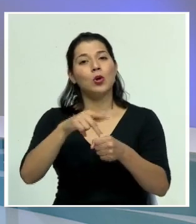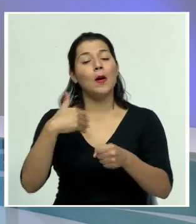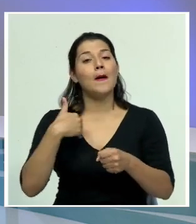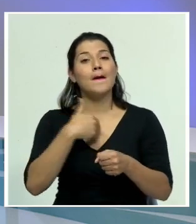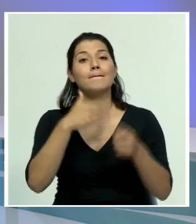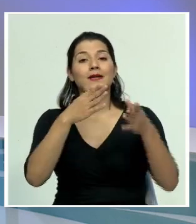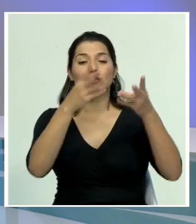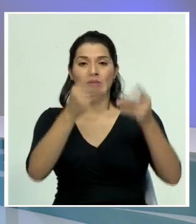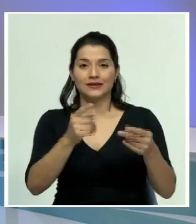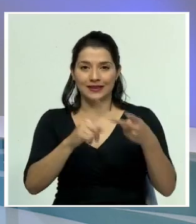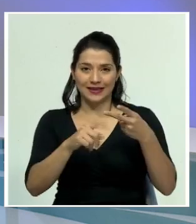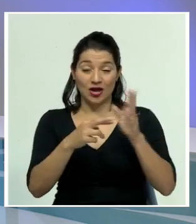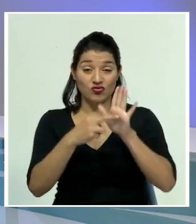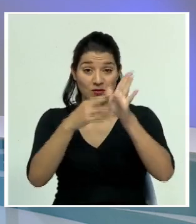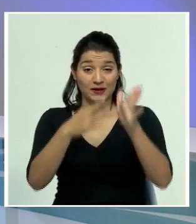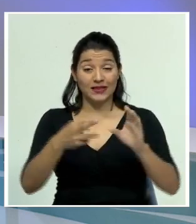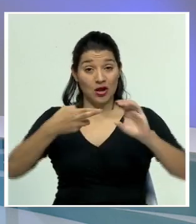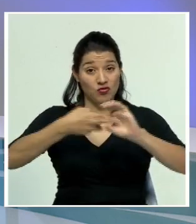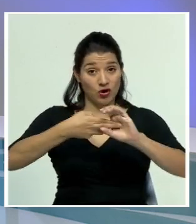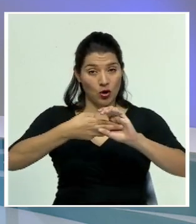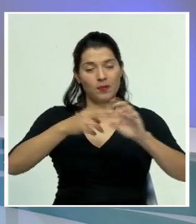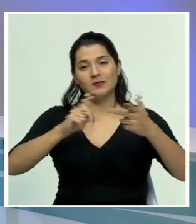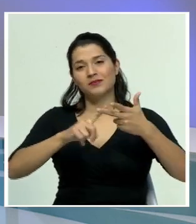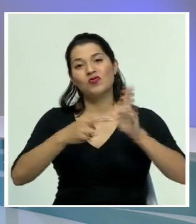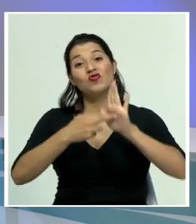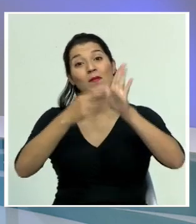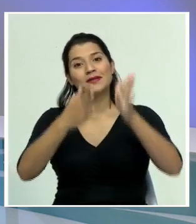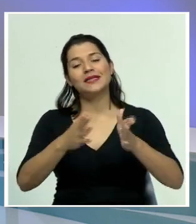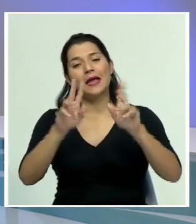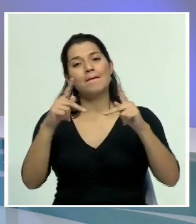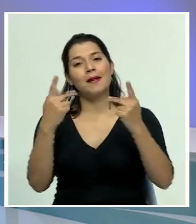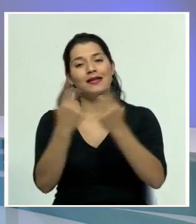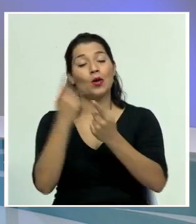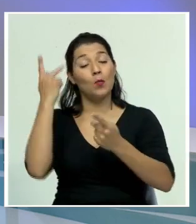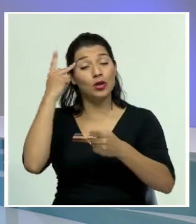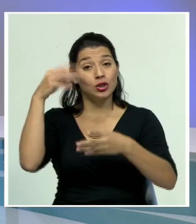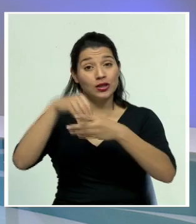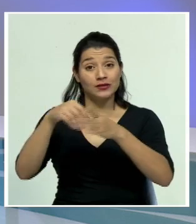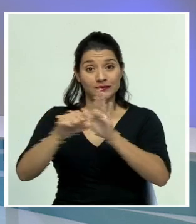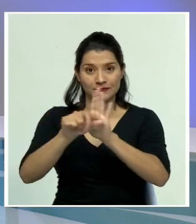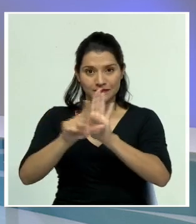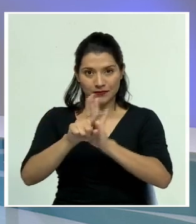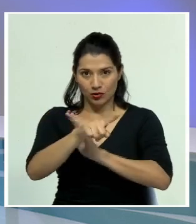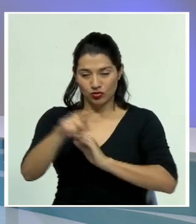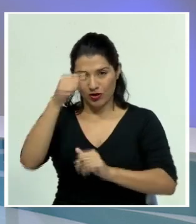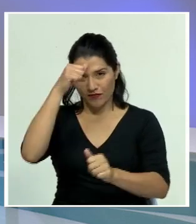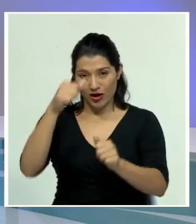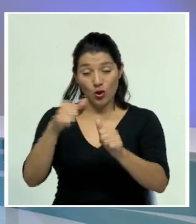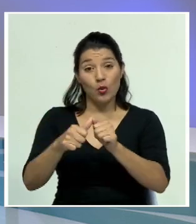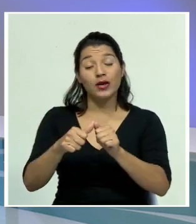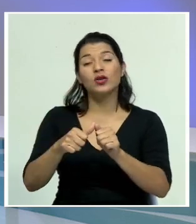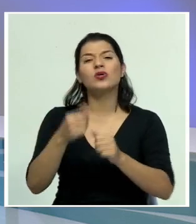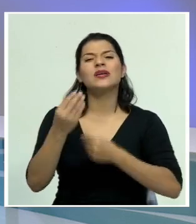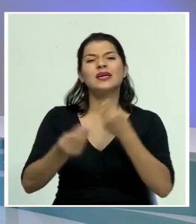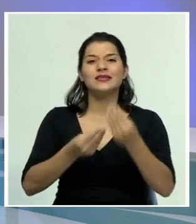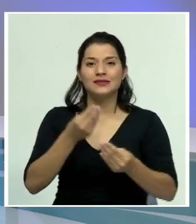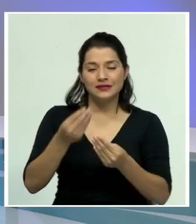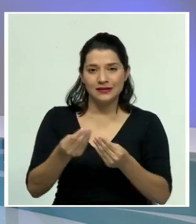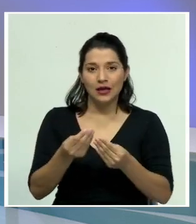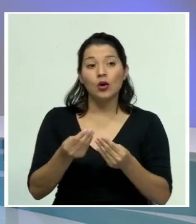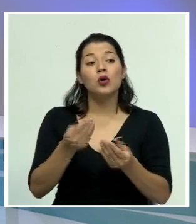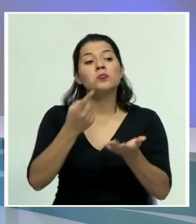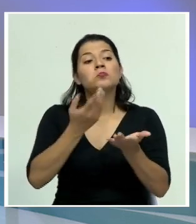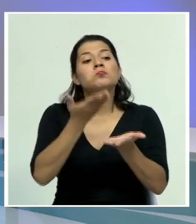de Recope y también representantes de todas las fracciones legislativas de la Asamblea Legislativa. Recordemos que lo que estaban haciendo era escuchando